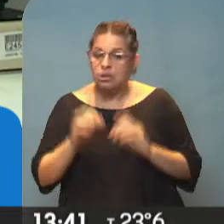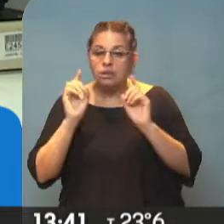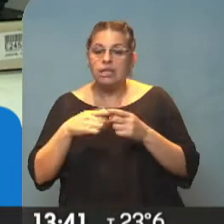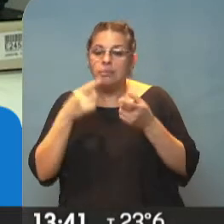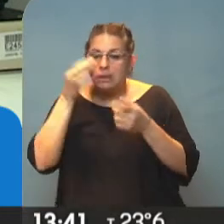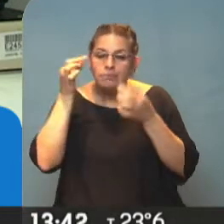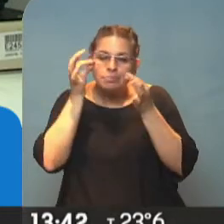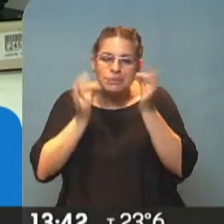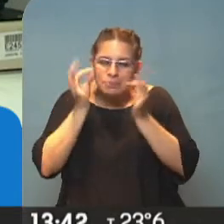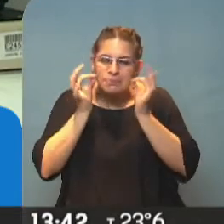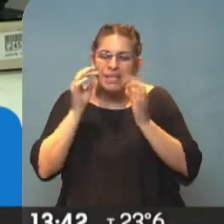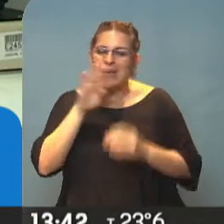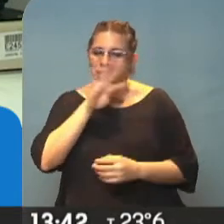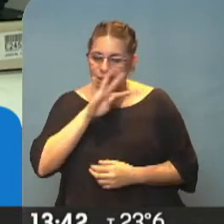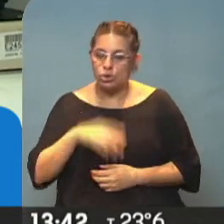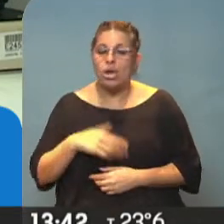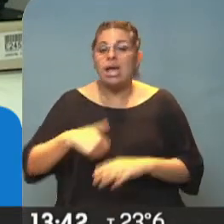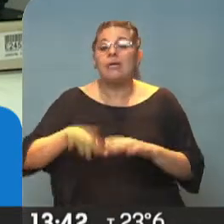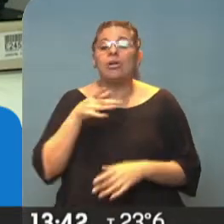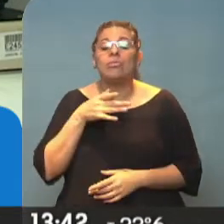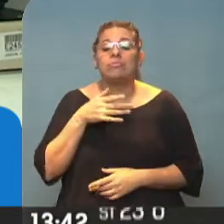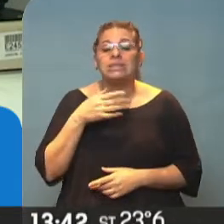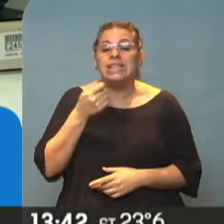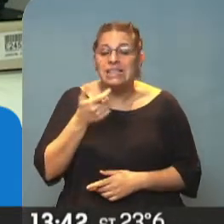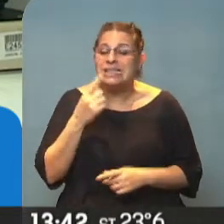secreción. En general, las virósicas suelen ser bastante,